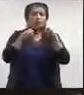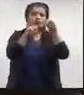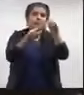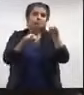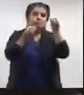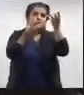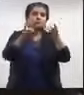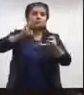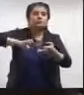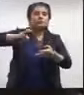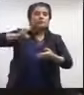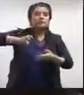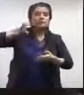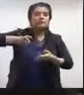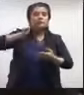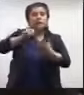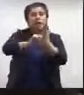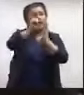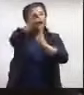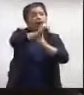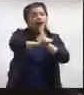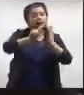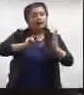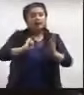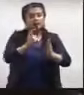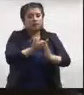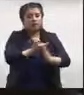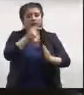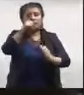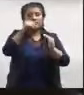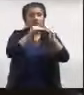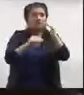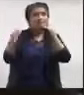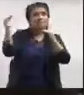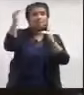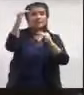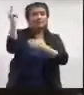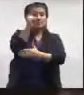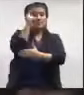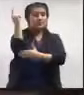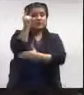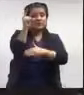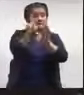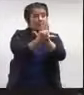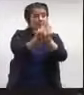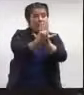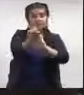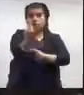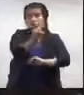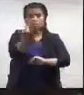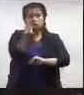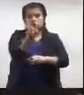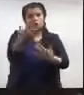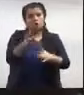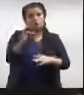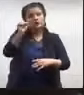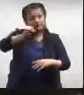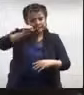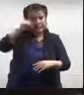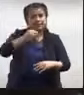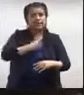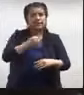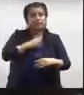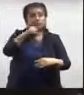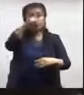de que necesitamos la agenda legislativa y eso es superior a la ley. No, claro que queremos una agenda legislativa y